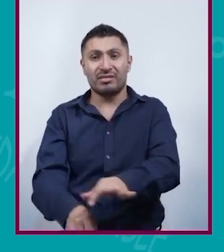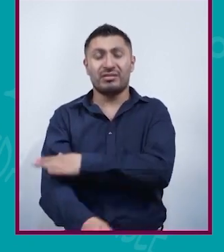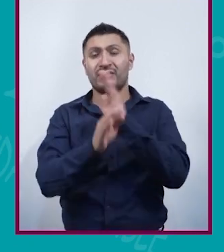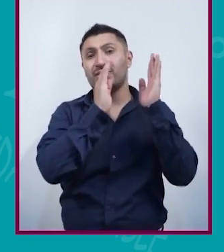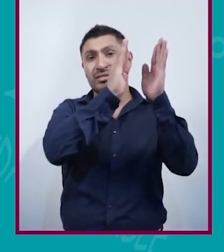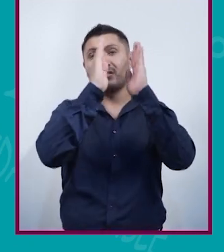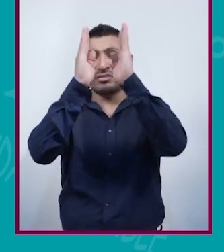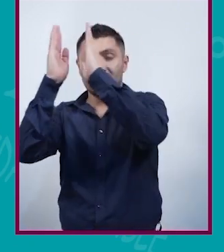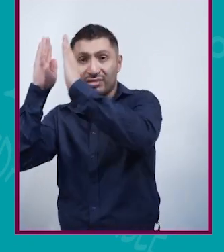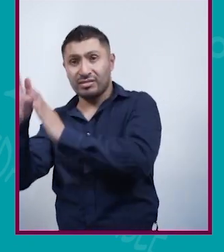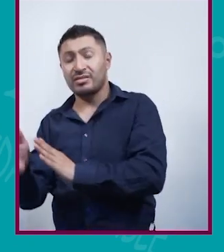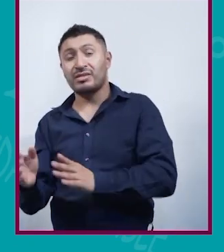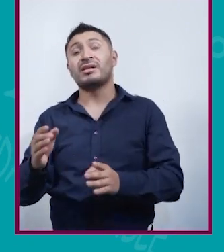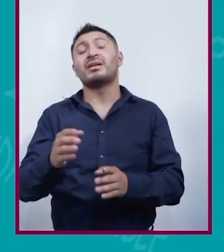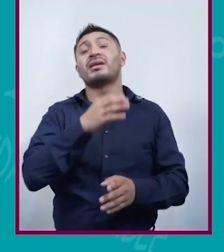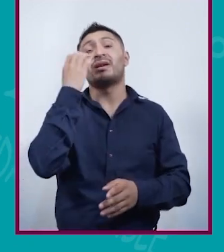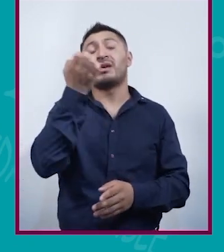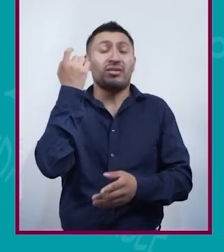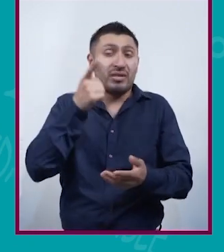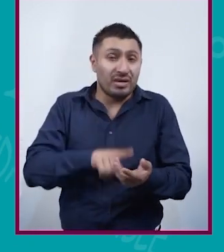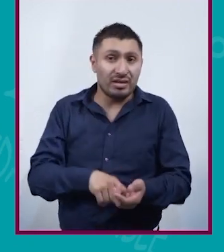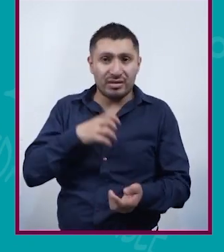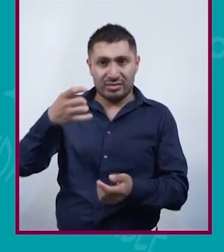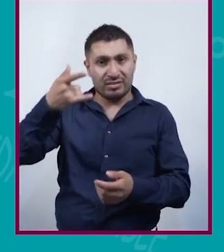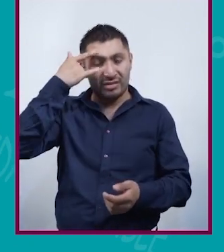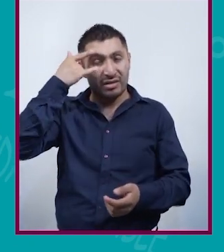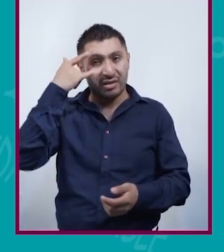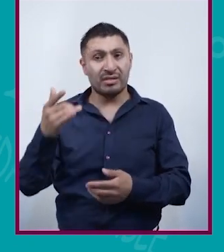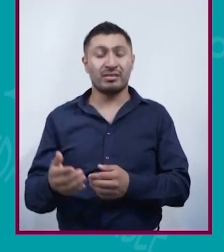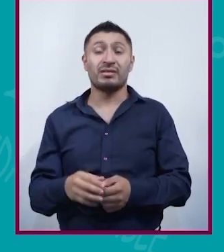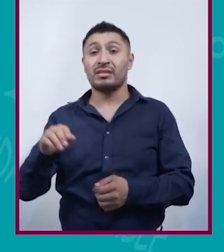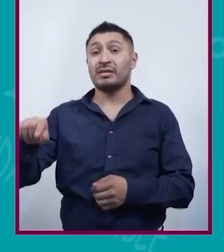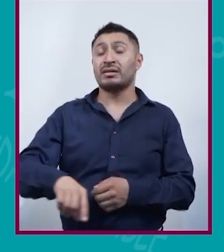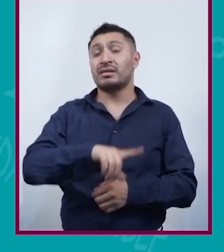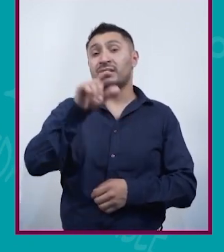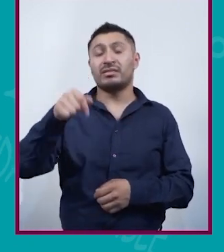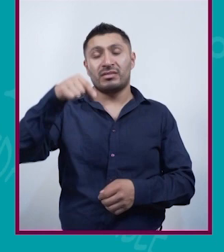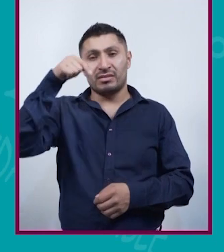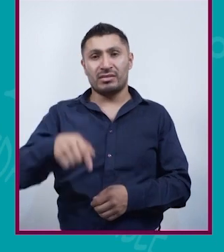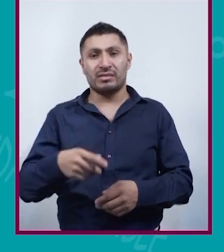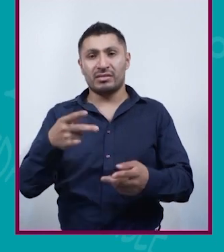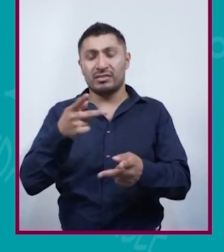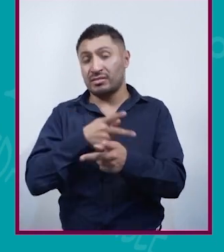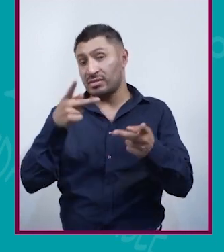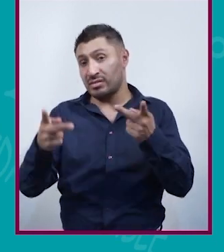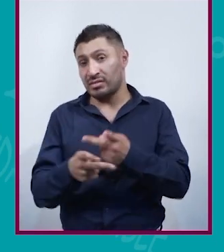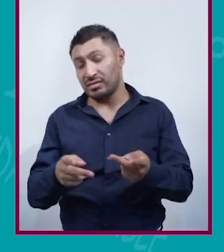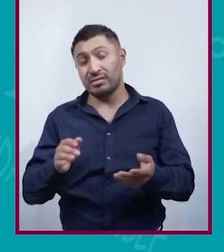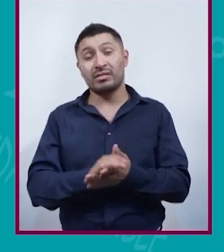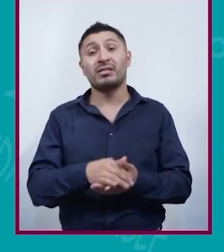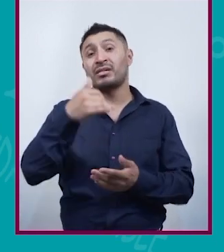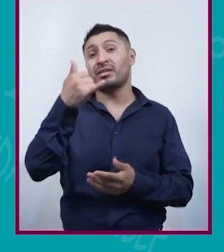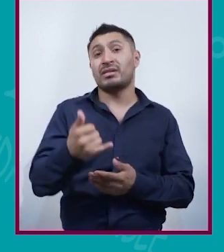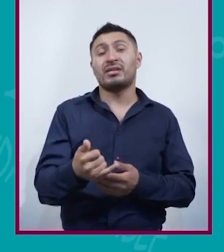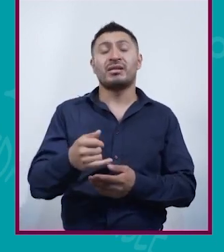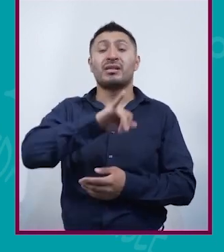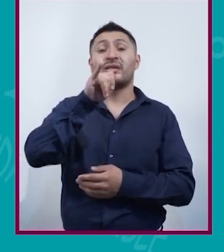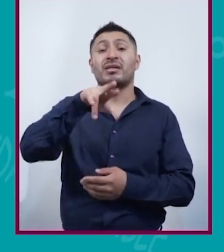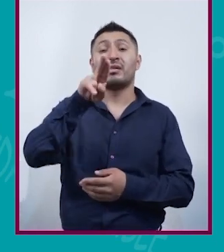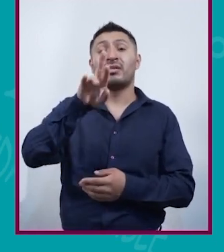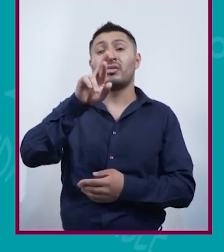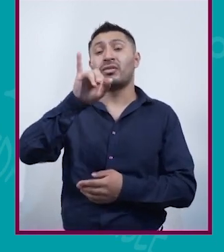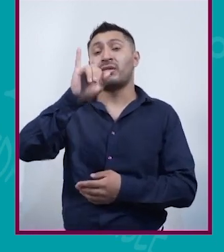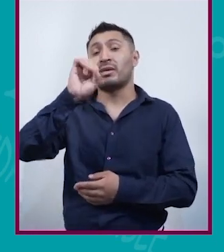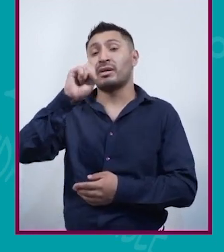la biblioteca de la Escuela de Campeche donde estudió. Después, aquí estuvo en la Escuela Nacional Preparatoria y en la